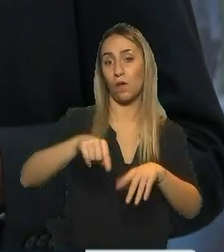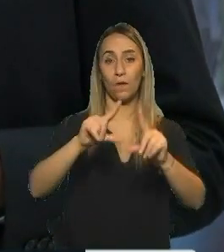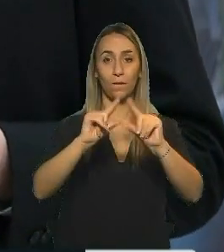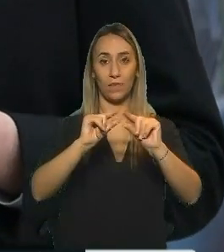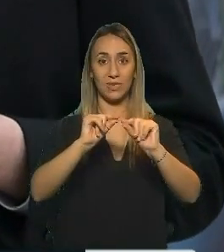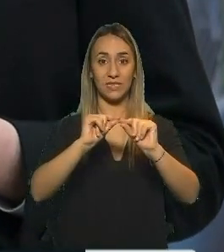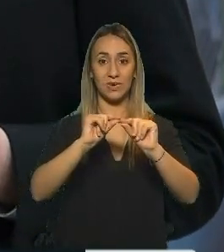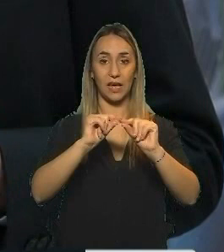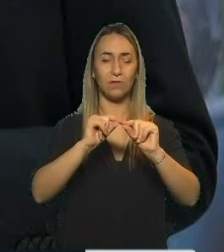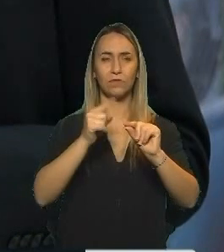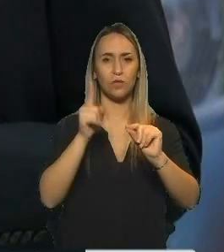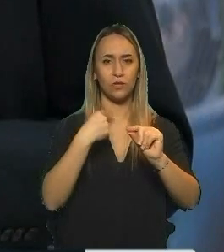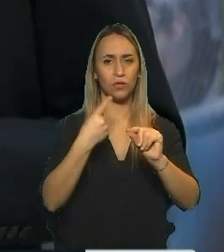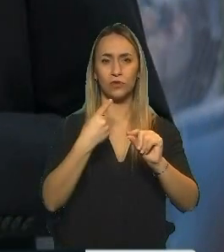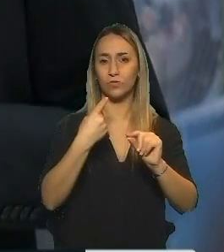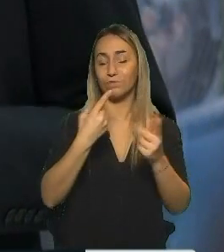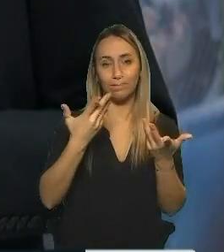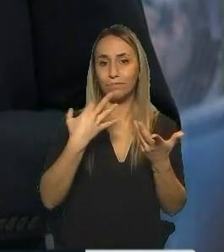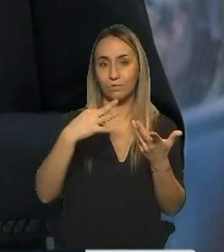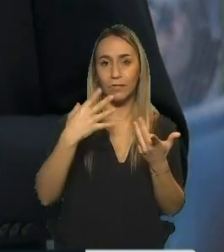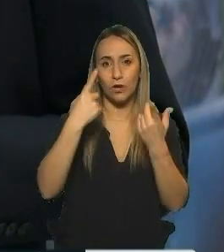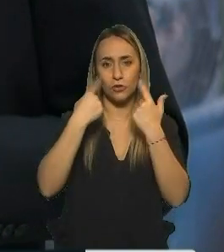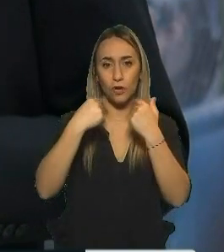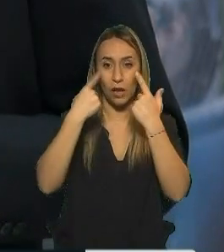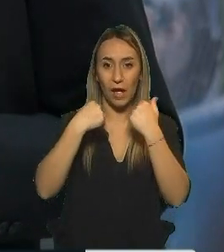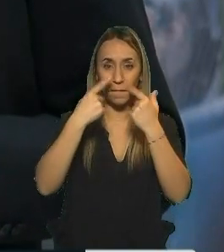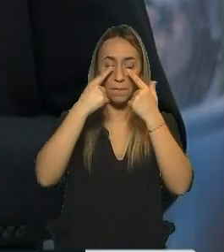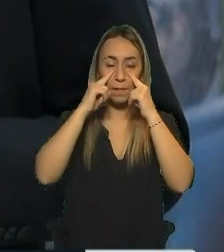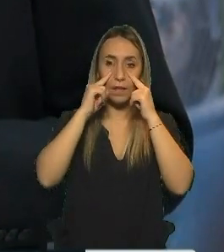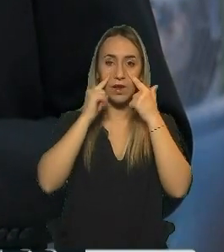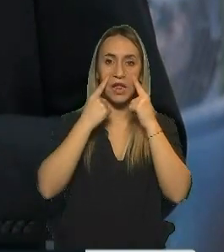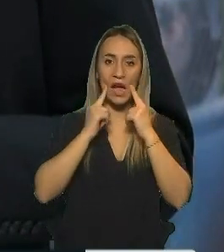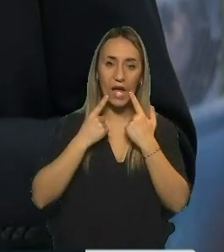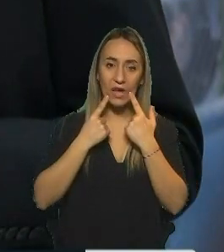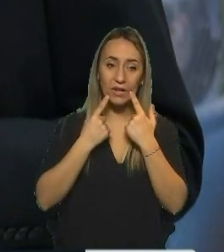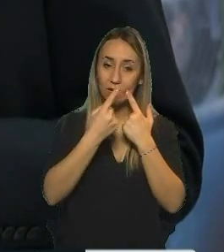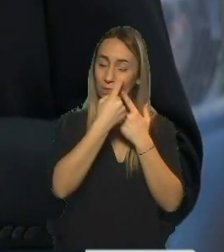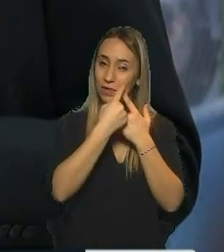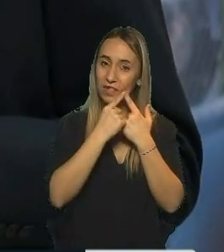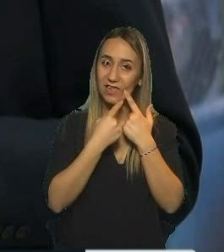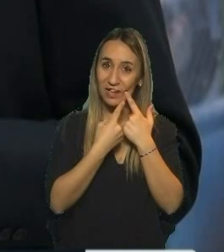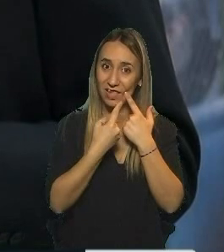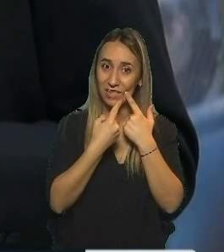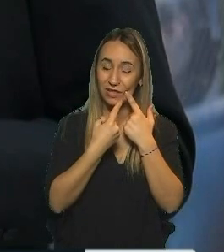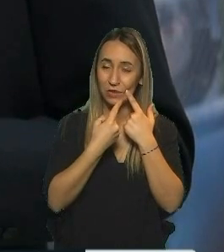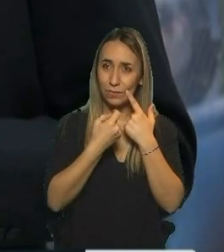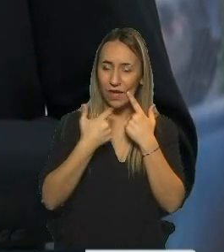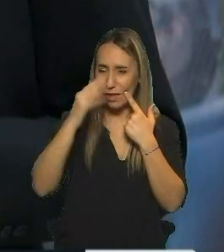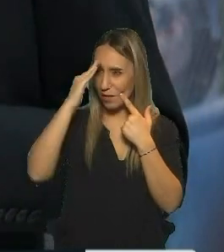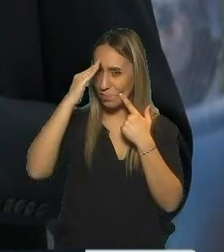hoy nos toca llorar. Esas lágrimas nos llevan a recordar lo